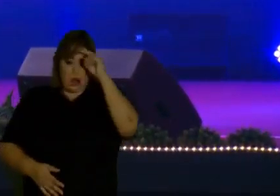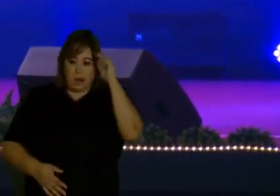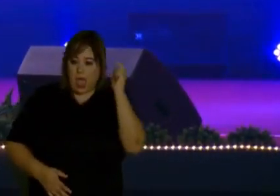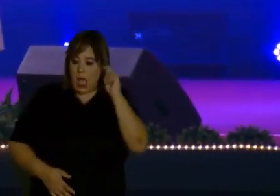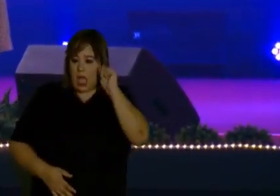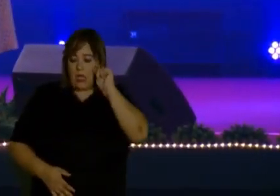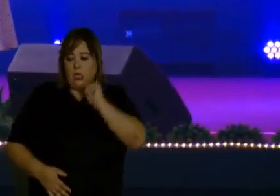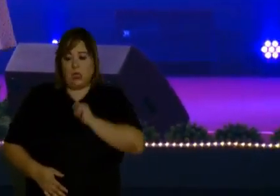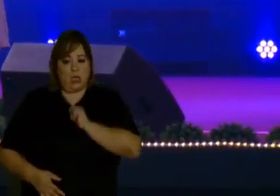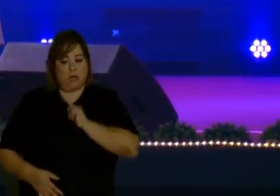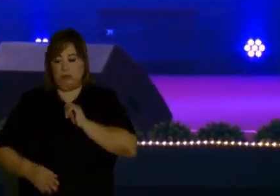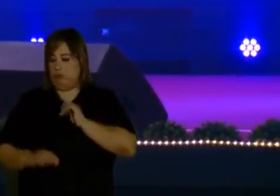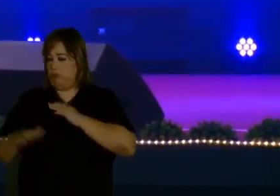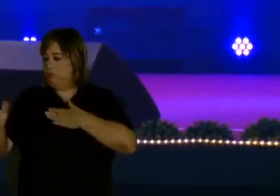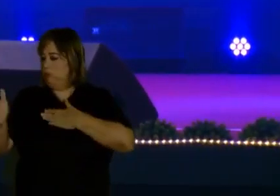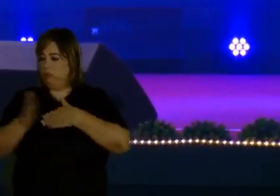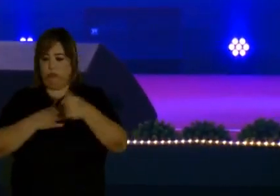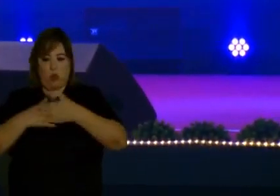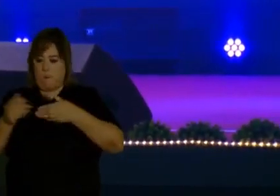hoy.